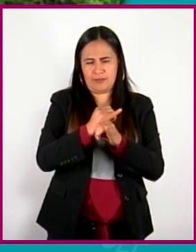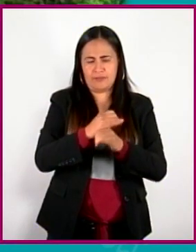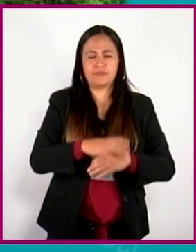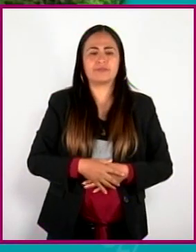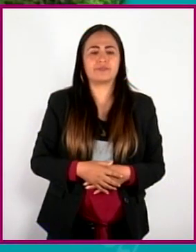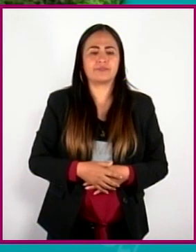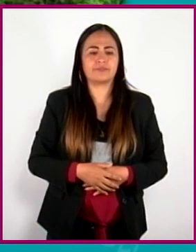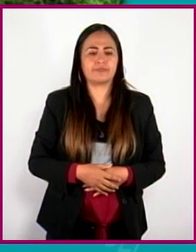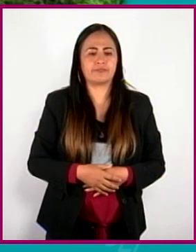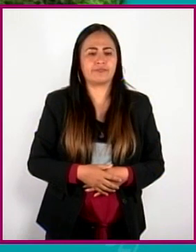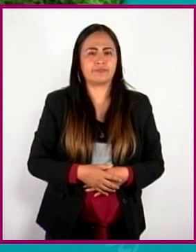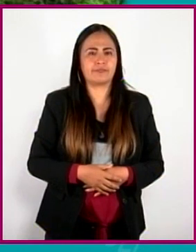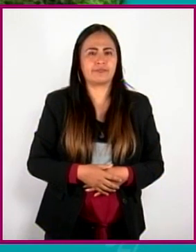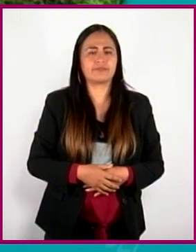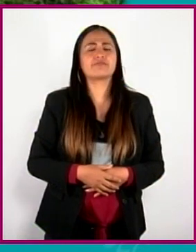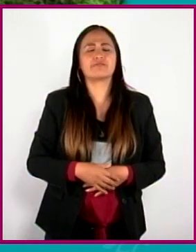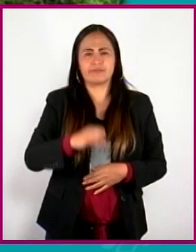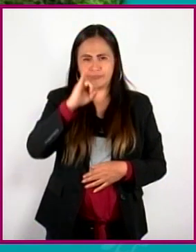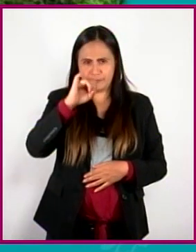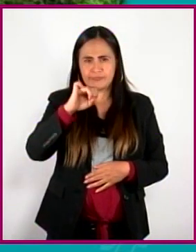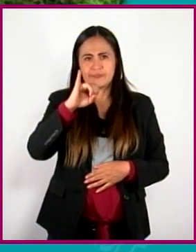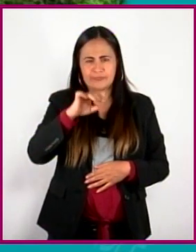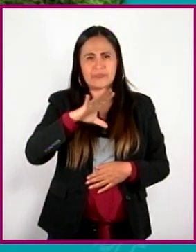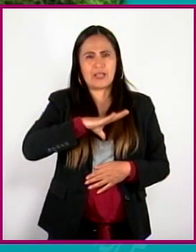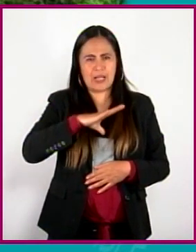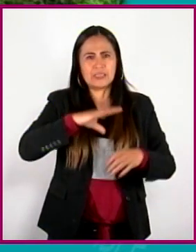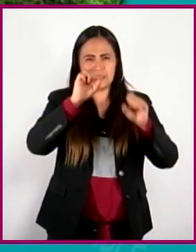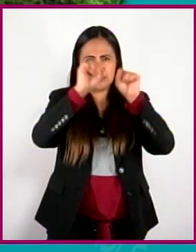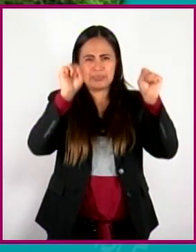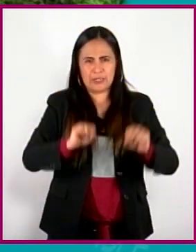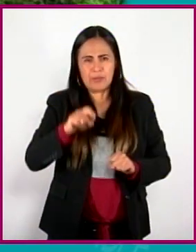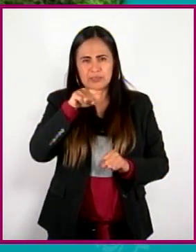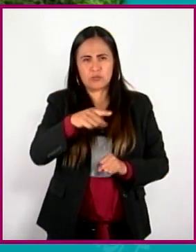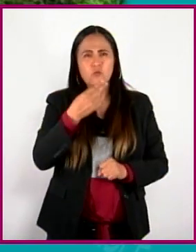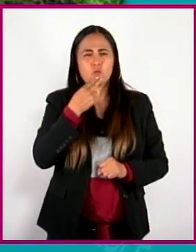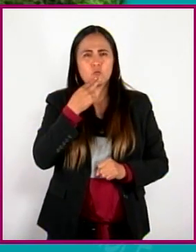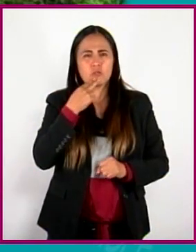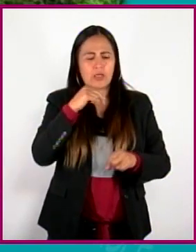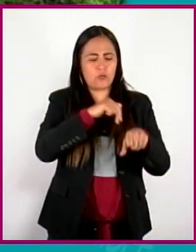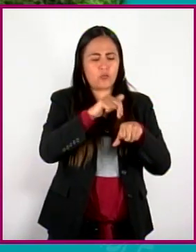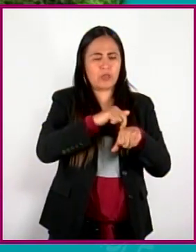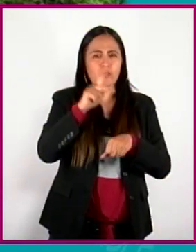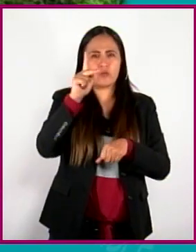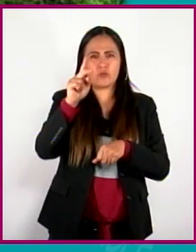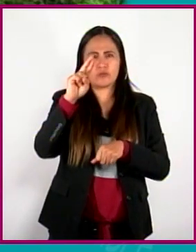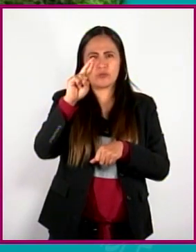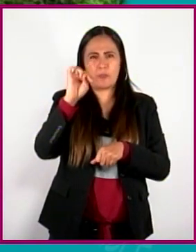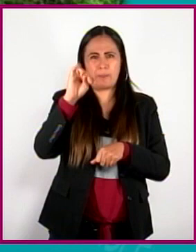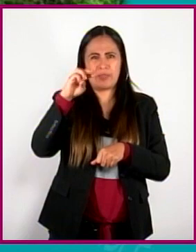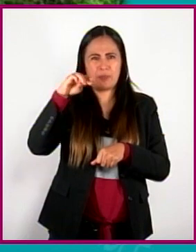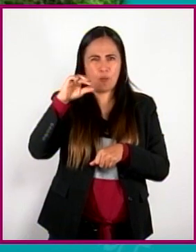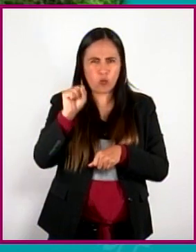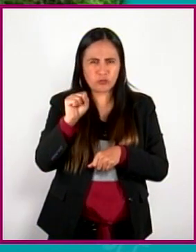Hay algunos de esos esquemas, en efecto, que utilizan números primos, en dos formas